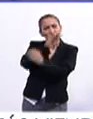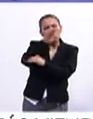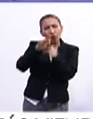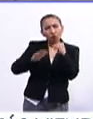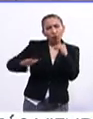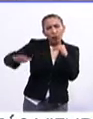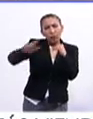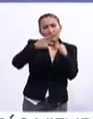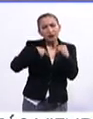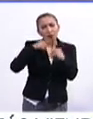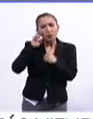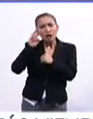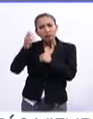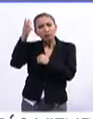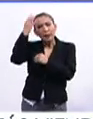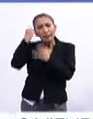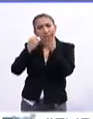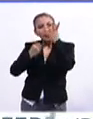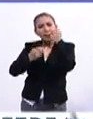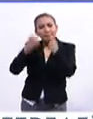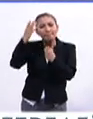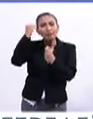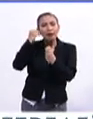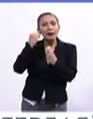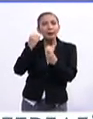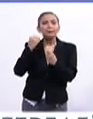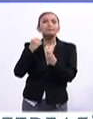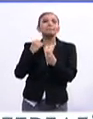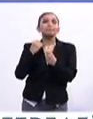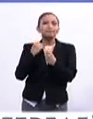las personas de allá, pues te hace